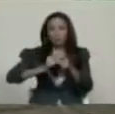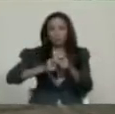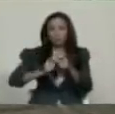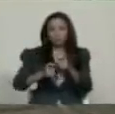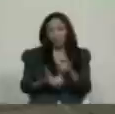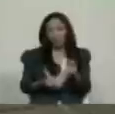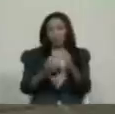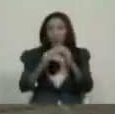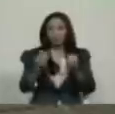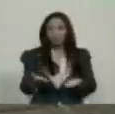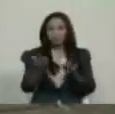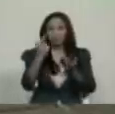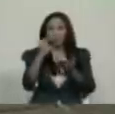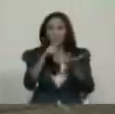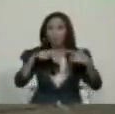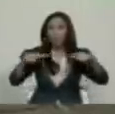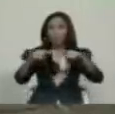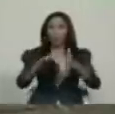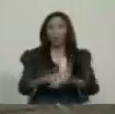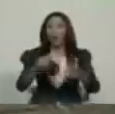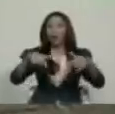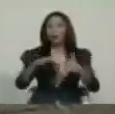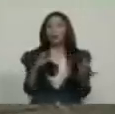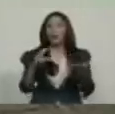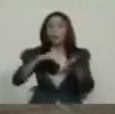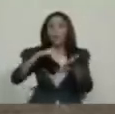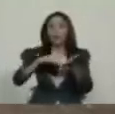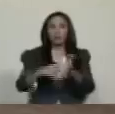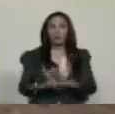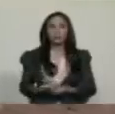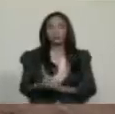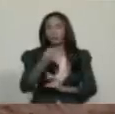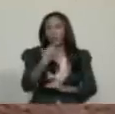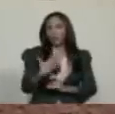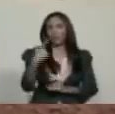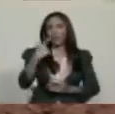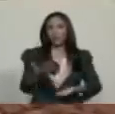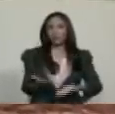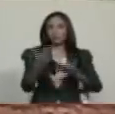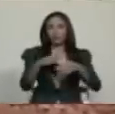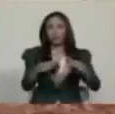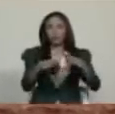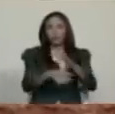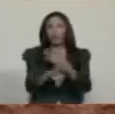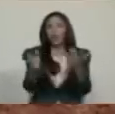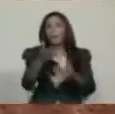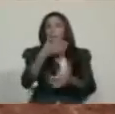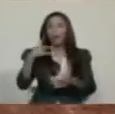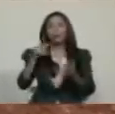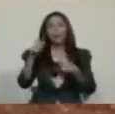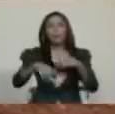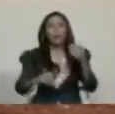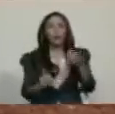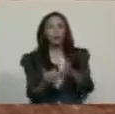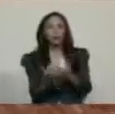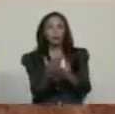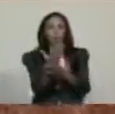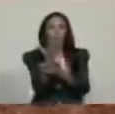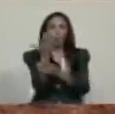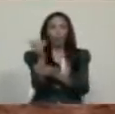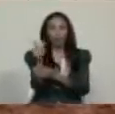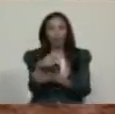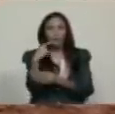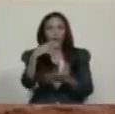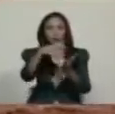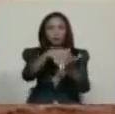Mucuchí, acá en los altos mirandinos. Estos altos mirandinos hermosos, que es donde además se siembra la mejor flor del mundo. Pero no solamente